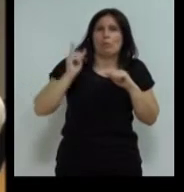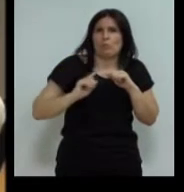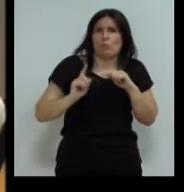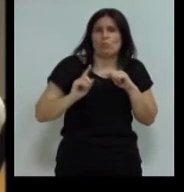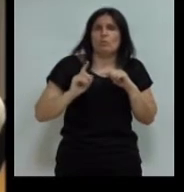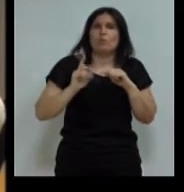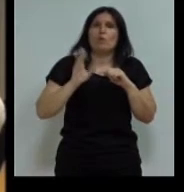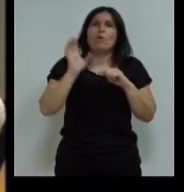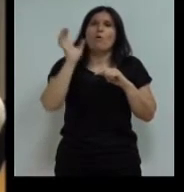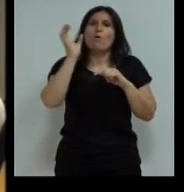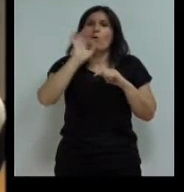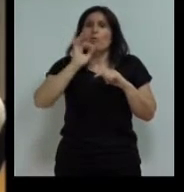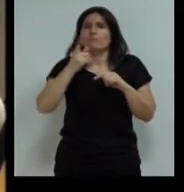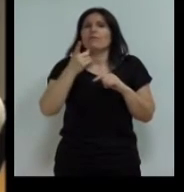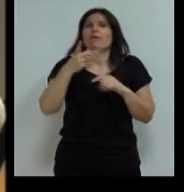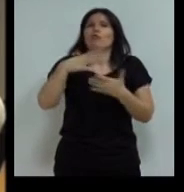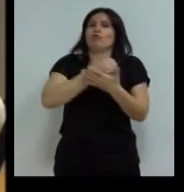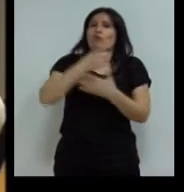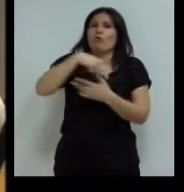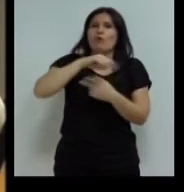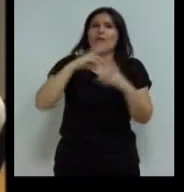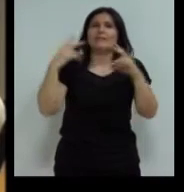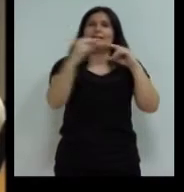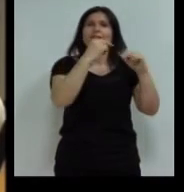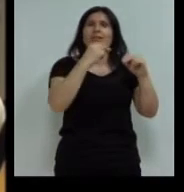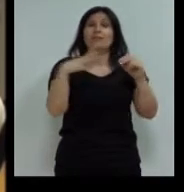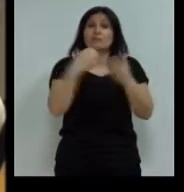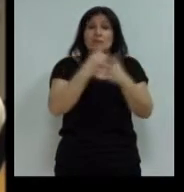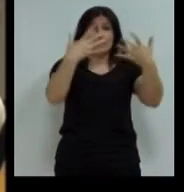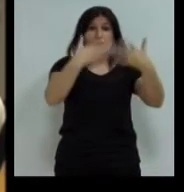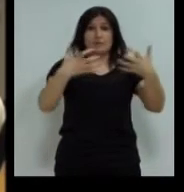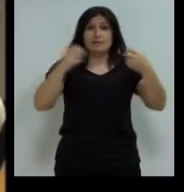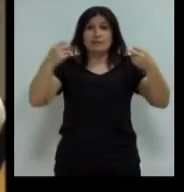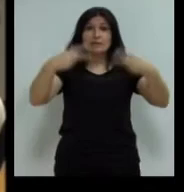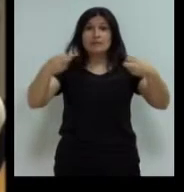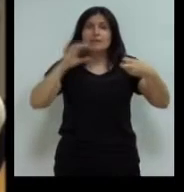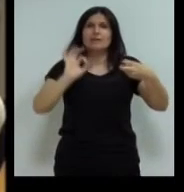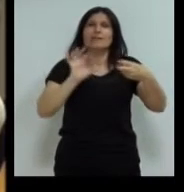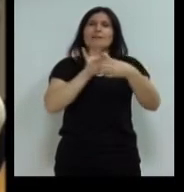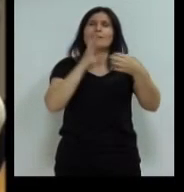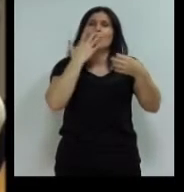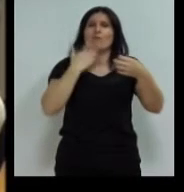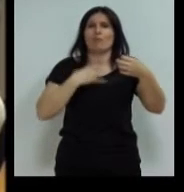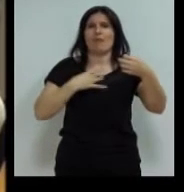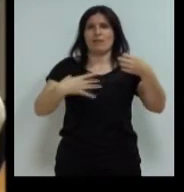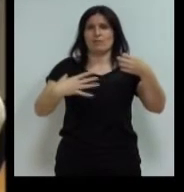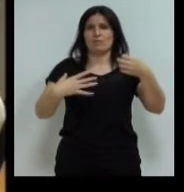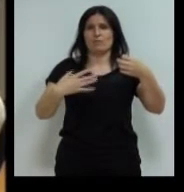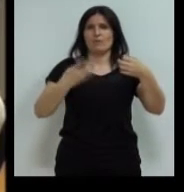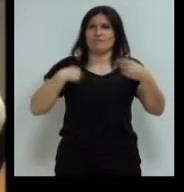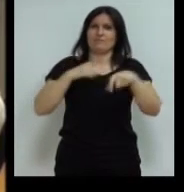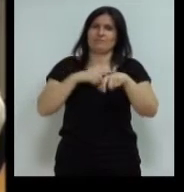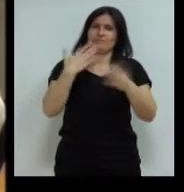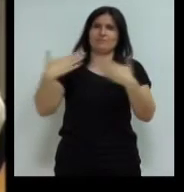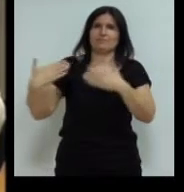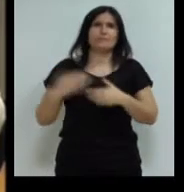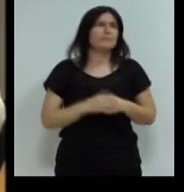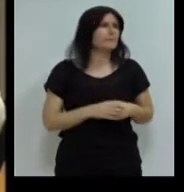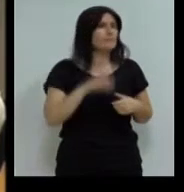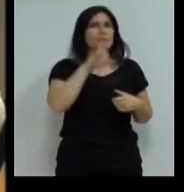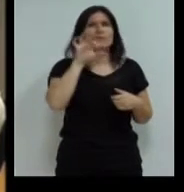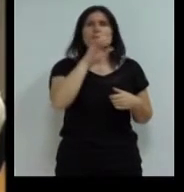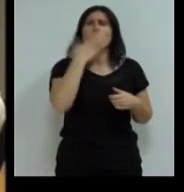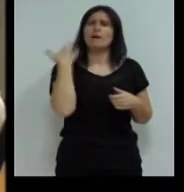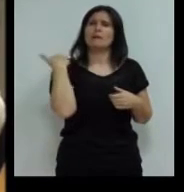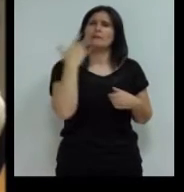tienen diálogo, están hablando todos entre sí y son blancos. Claro. ¿Y en eso las tecnologías están ayudando? Porque comentabais antes que en 4 años